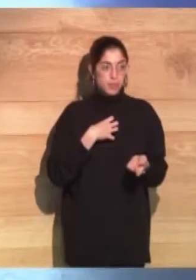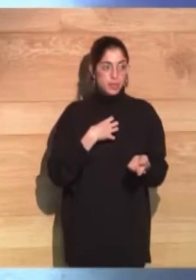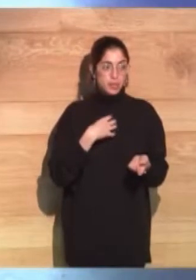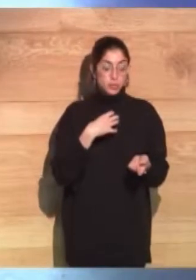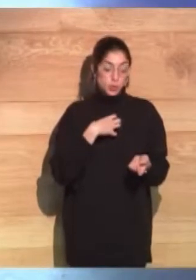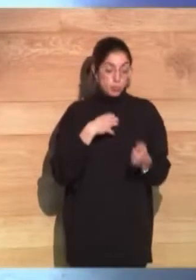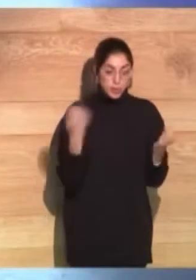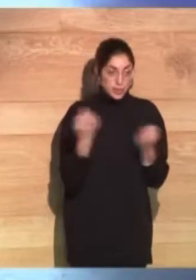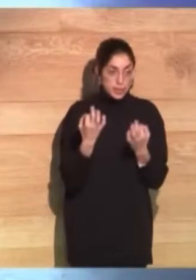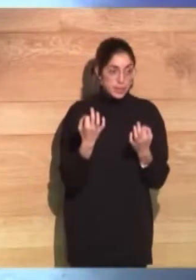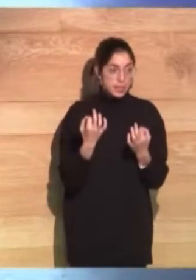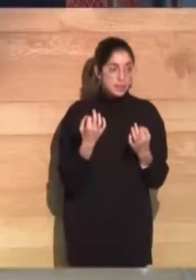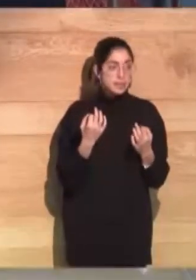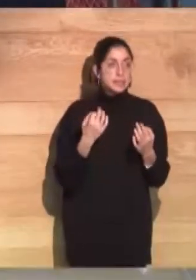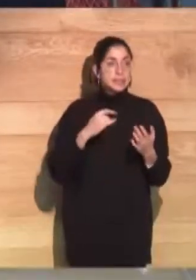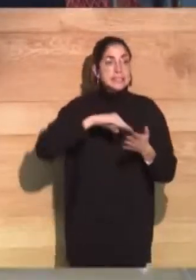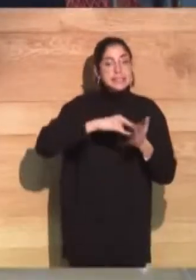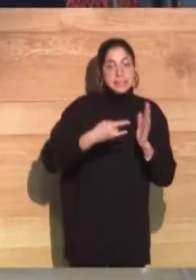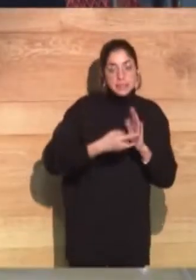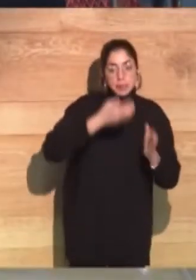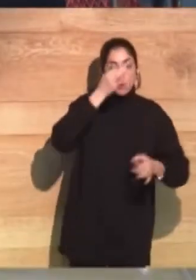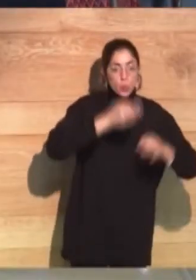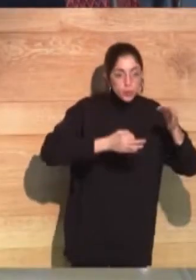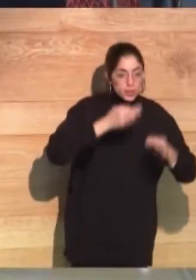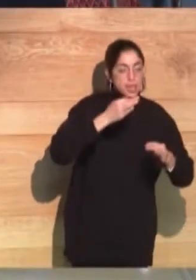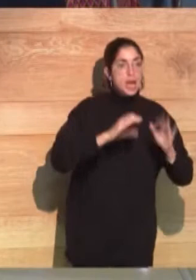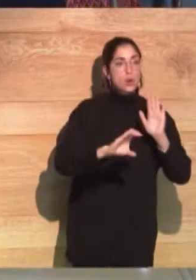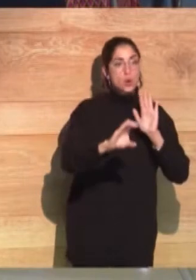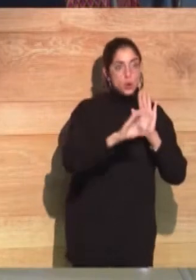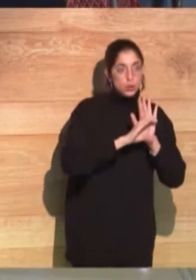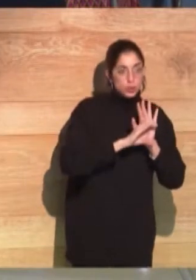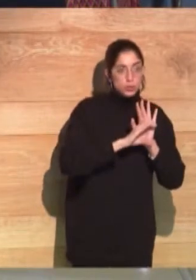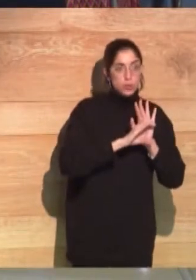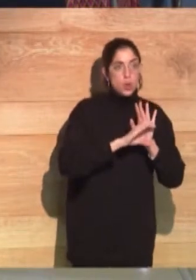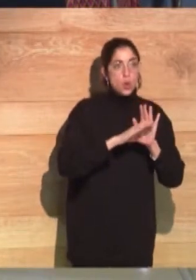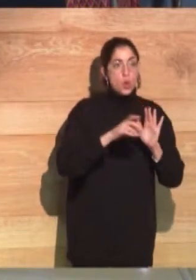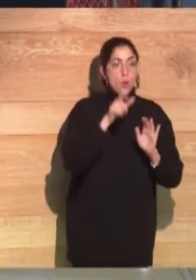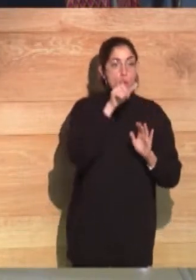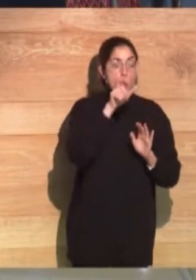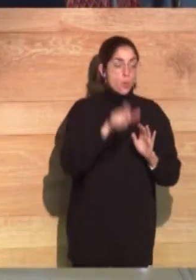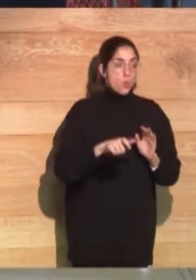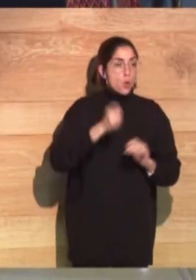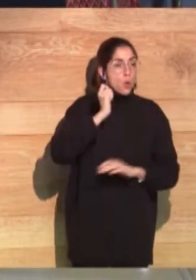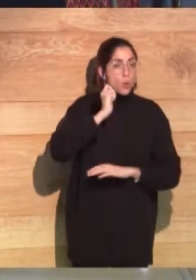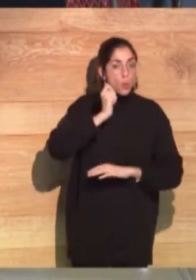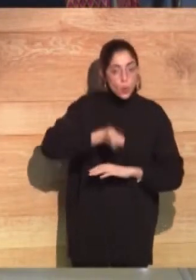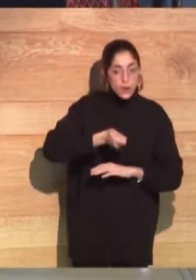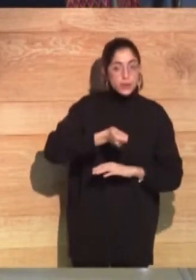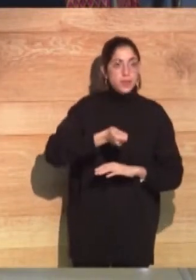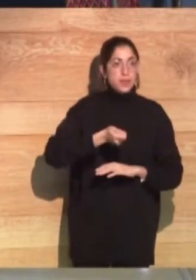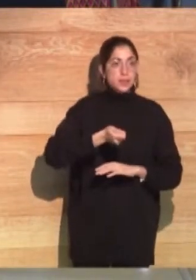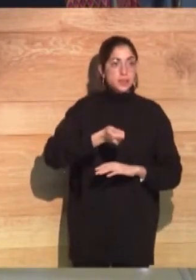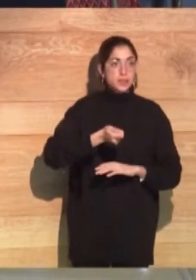tener un sistema judicial, constitucional, unos jueces que implementen